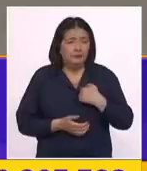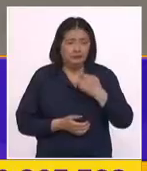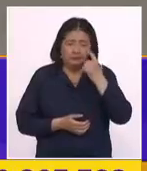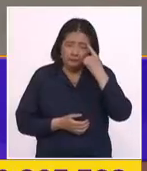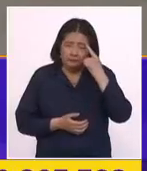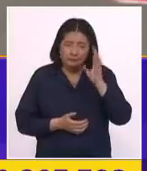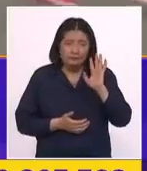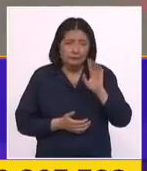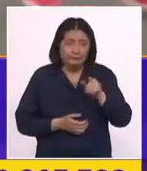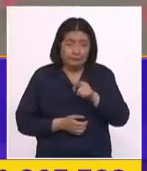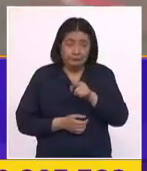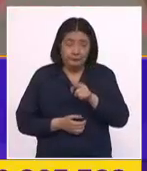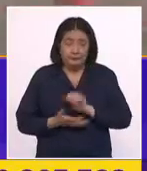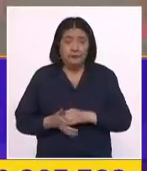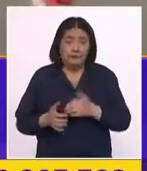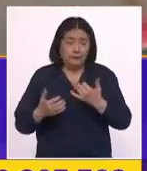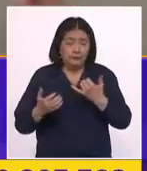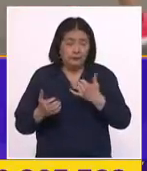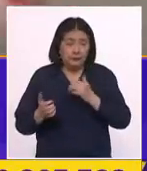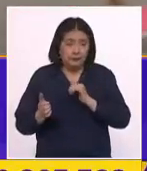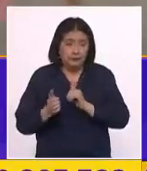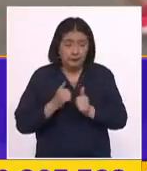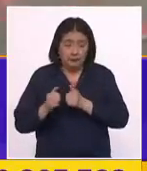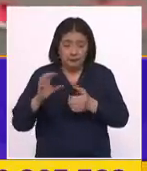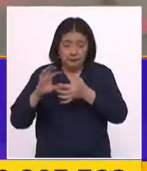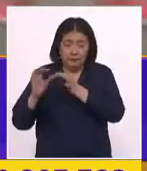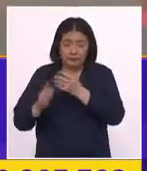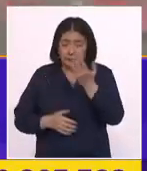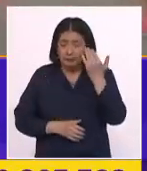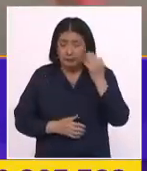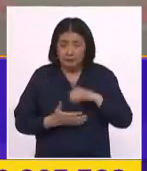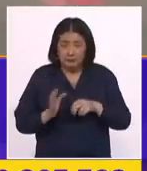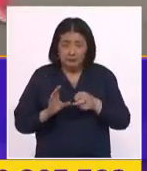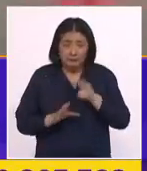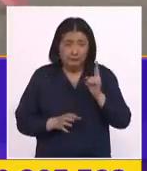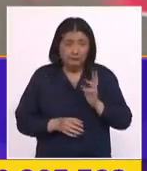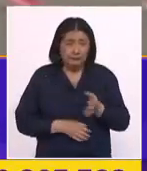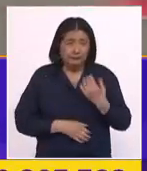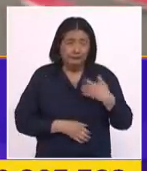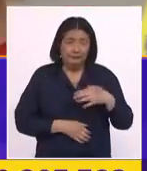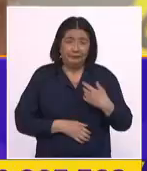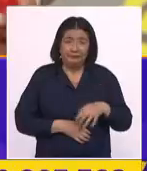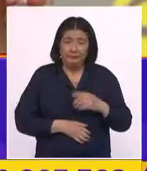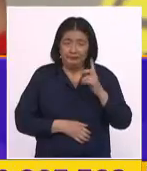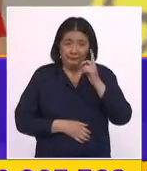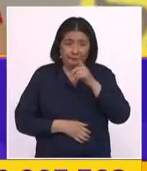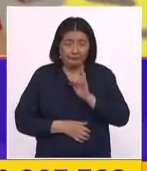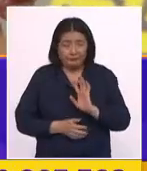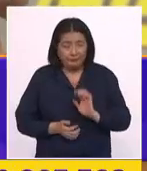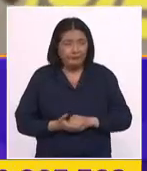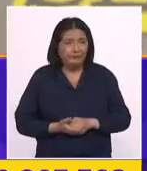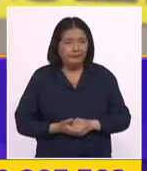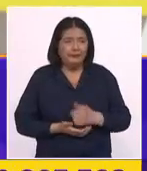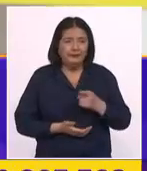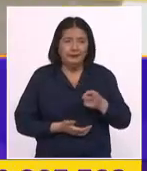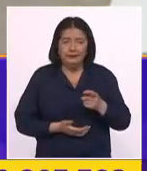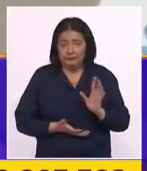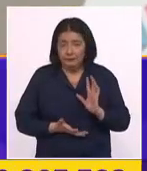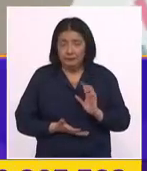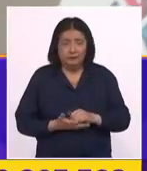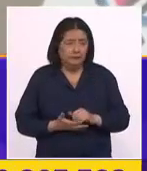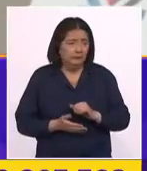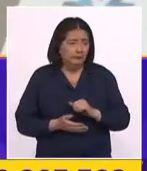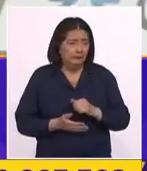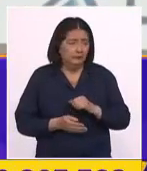pensar que va a ser para mejor. De hecho, mejor. Tú en los Juegos Olímpicos pasados te terminas retirando y ese fue un golpe duro en tu carrera y difícil, pero tú